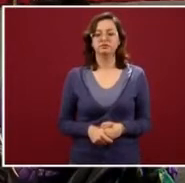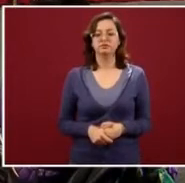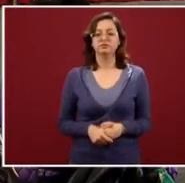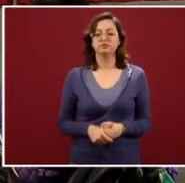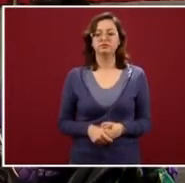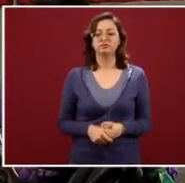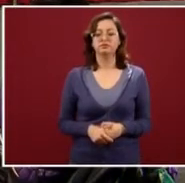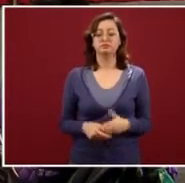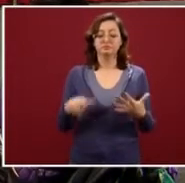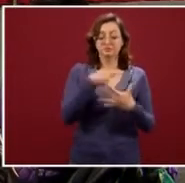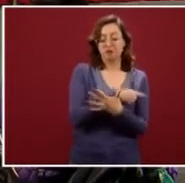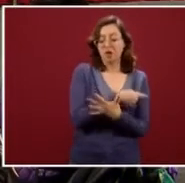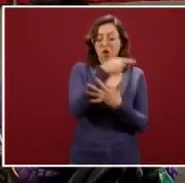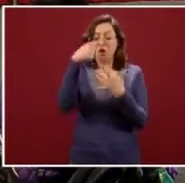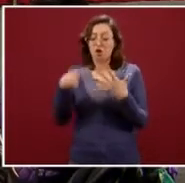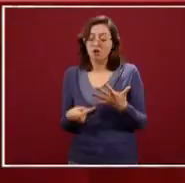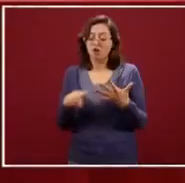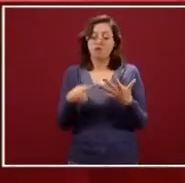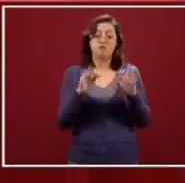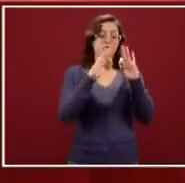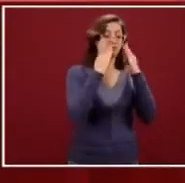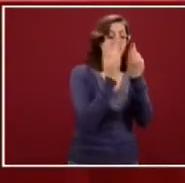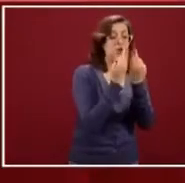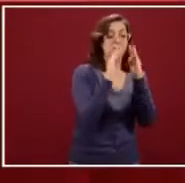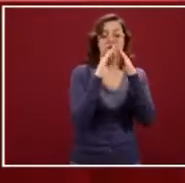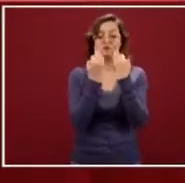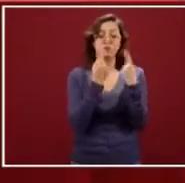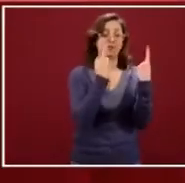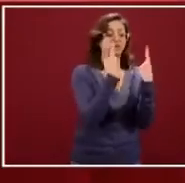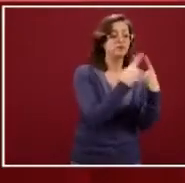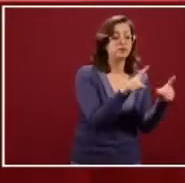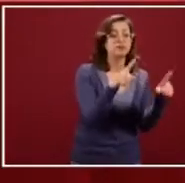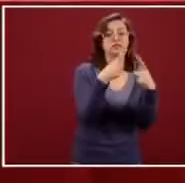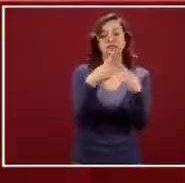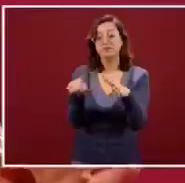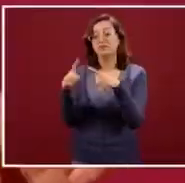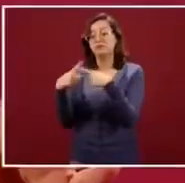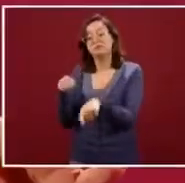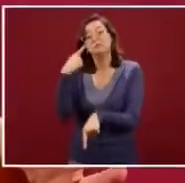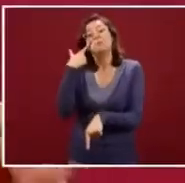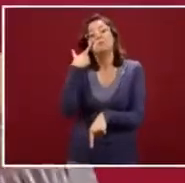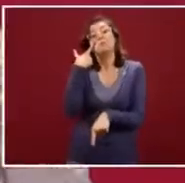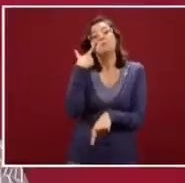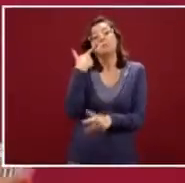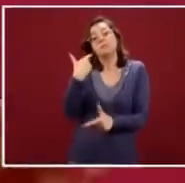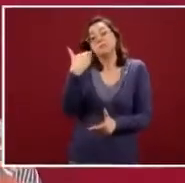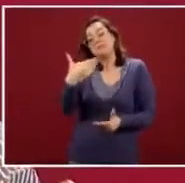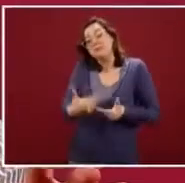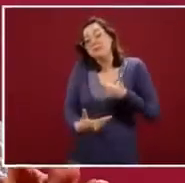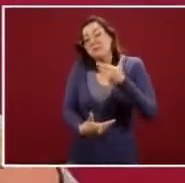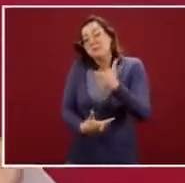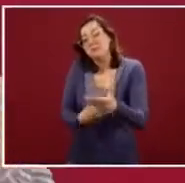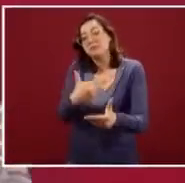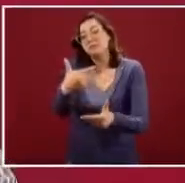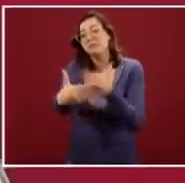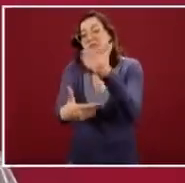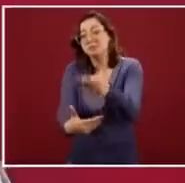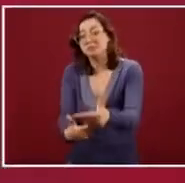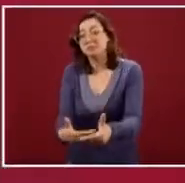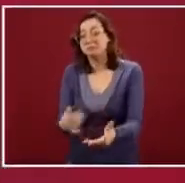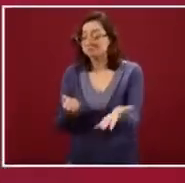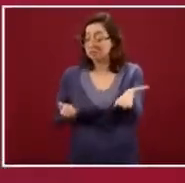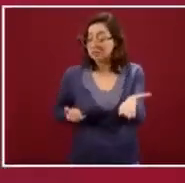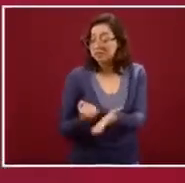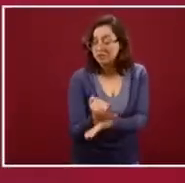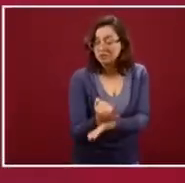en distintos escenarios y en su momento cada elemento va a ser evaluado y cada vez que se evalúe lo